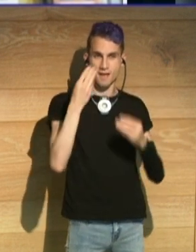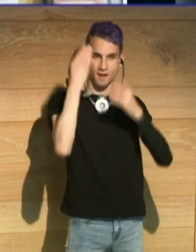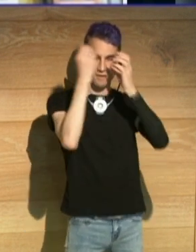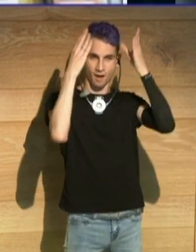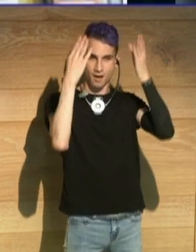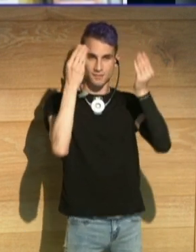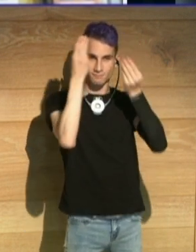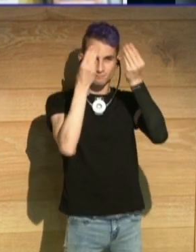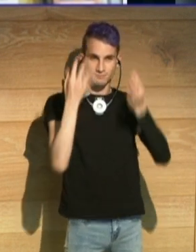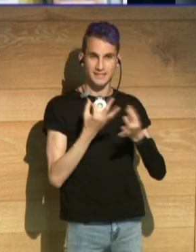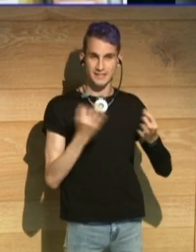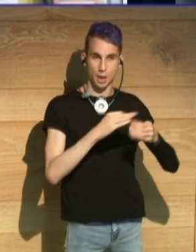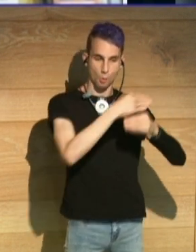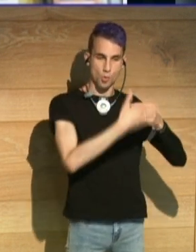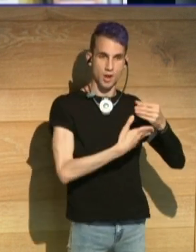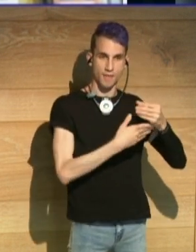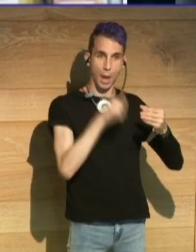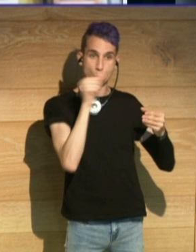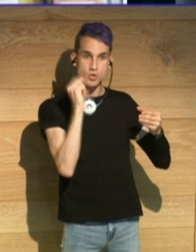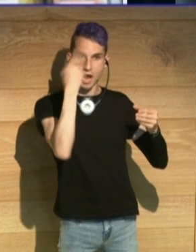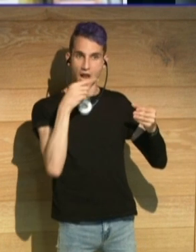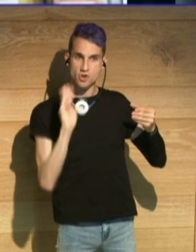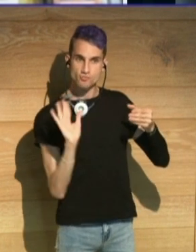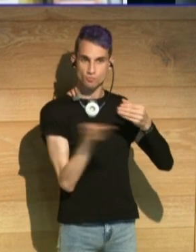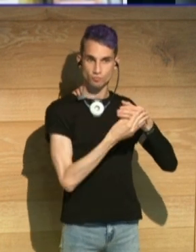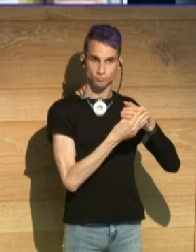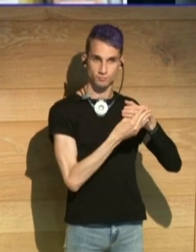cara de Mussolini y sobre todo